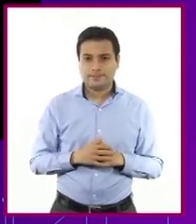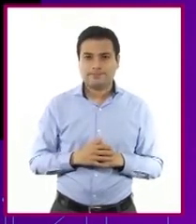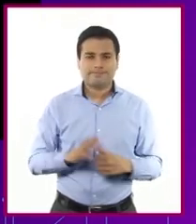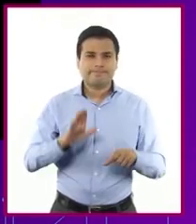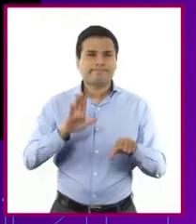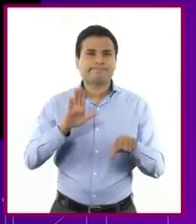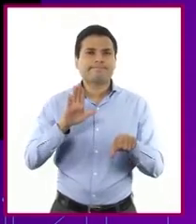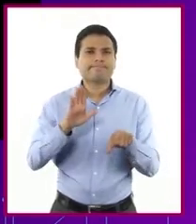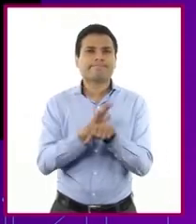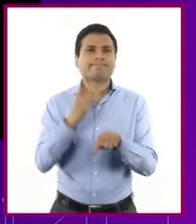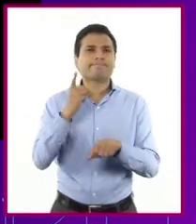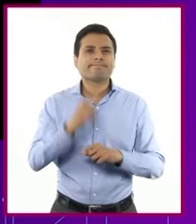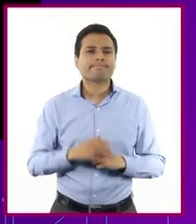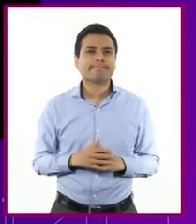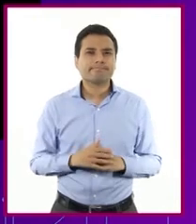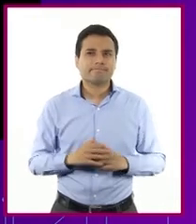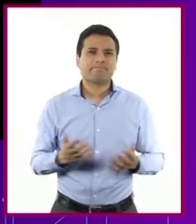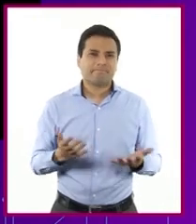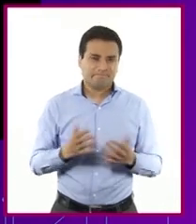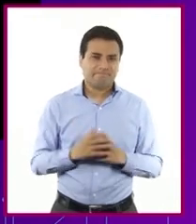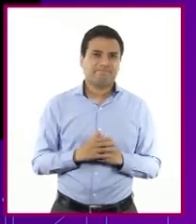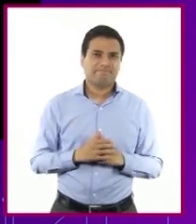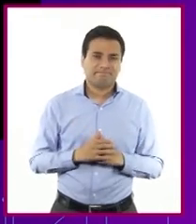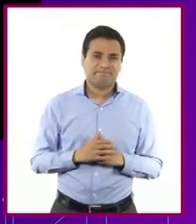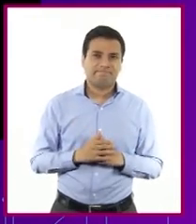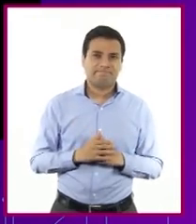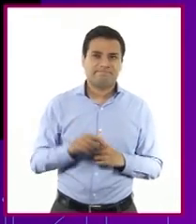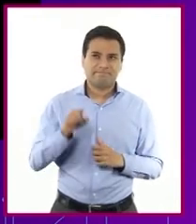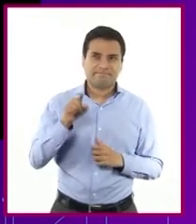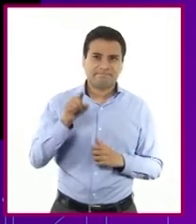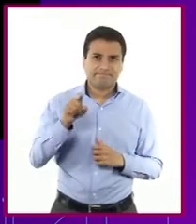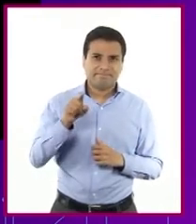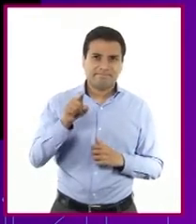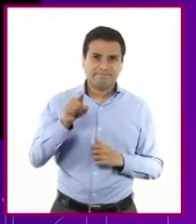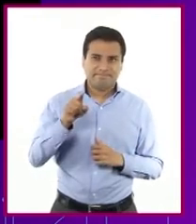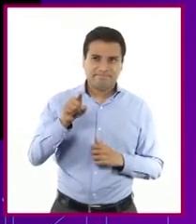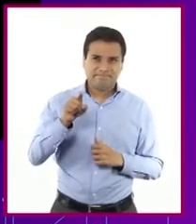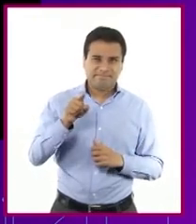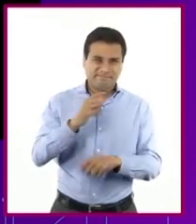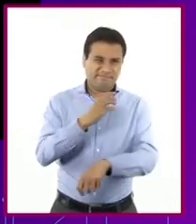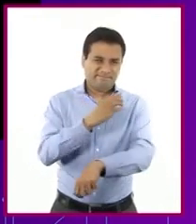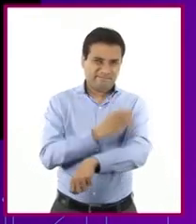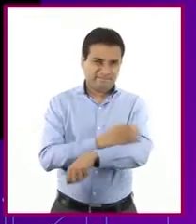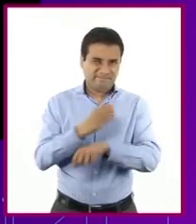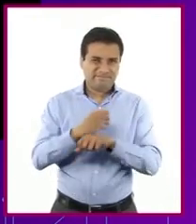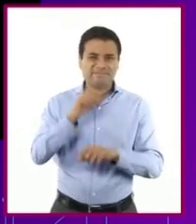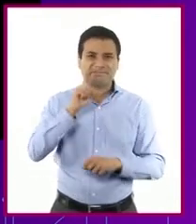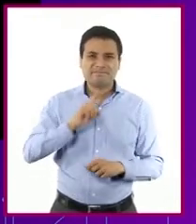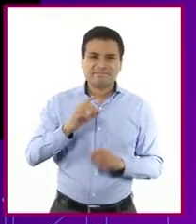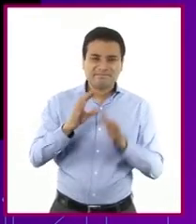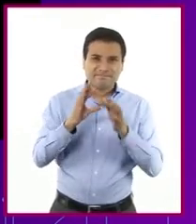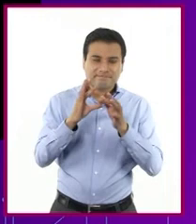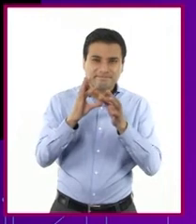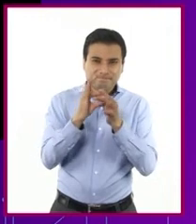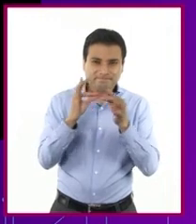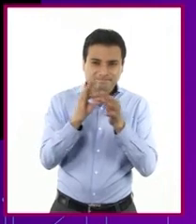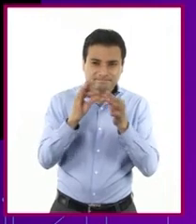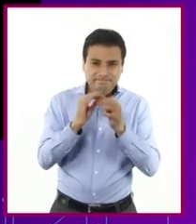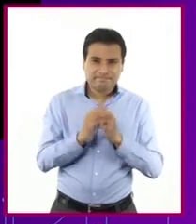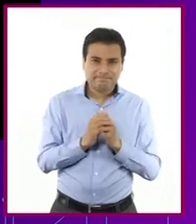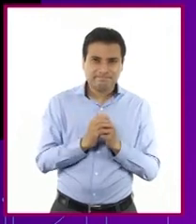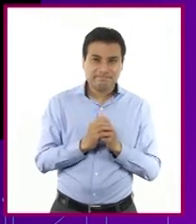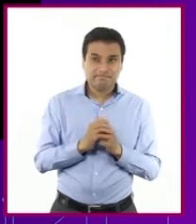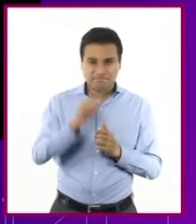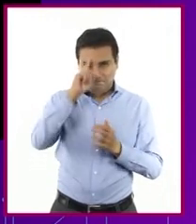Pues de entrada coincido con el compañero del equipo de células, aunque no estoy muy segura de la